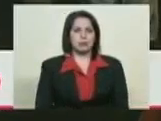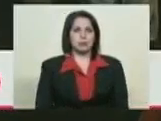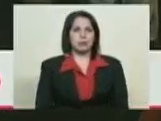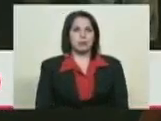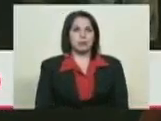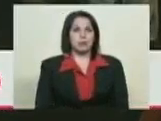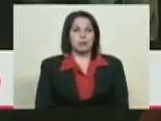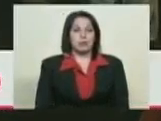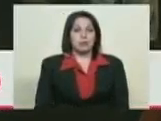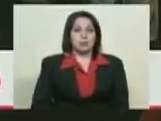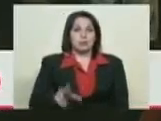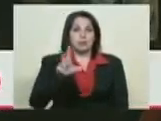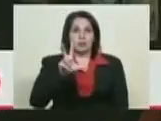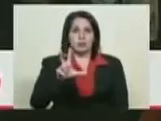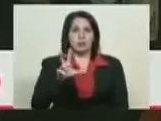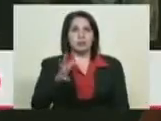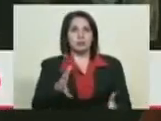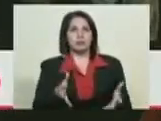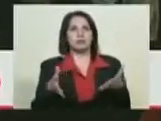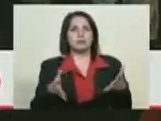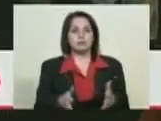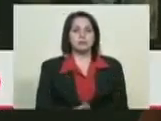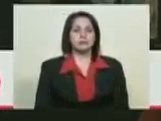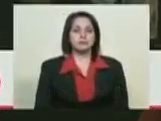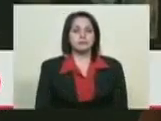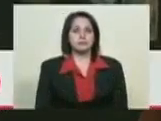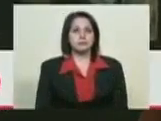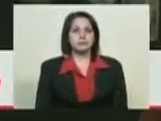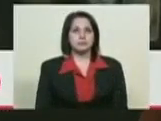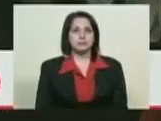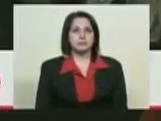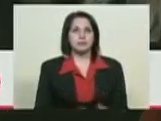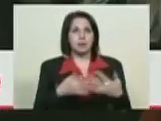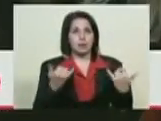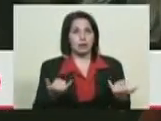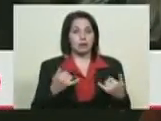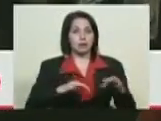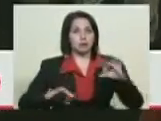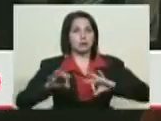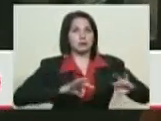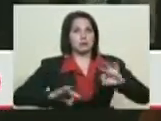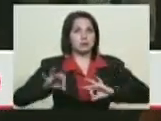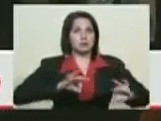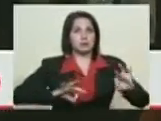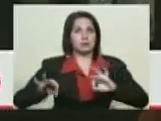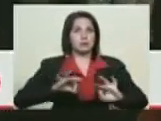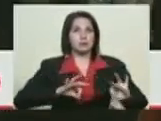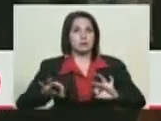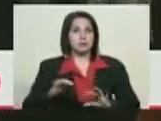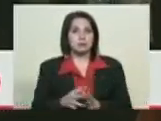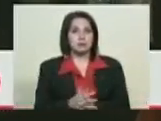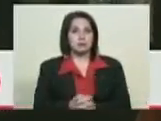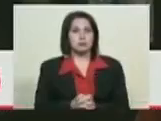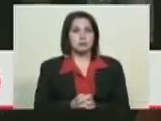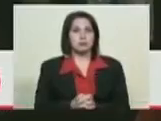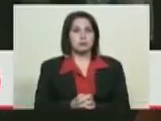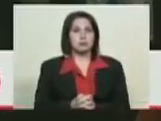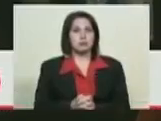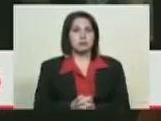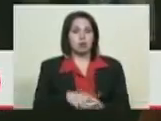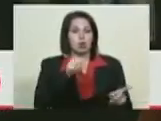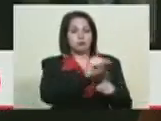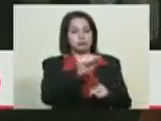tres victorias en fila y ahora tenemos que prepararnos para las grandes